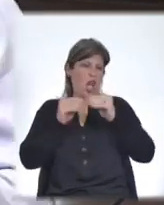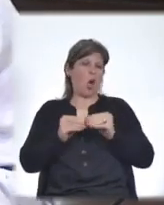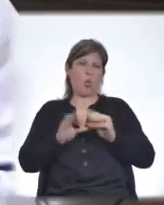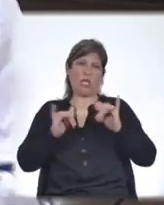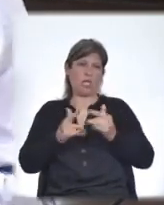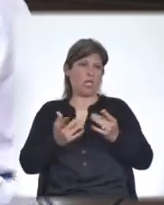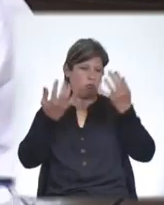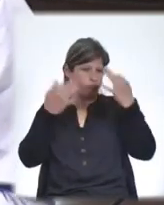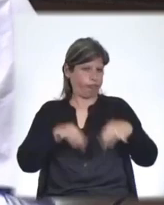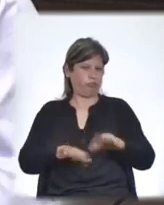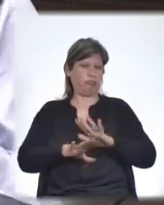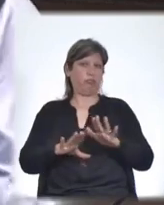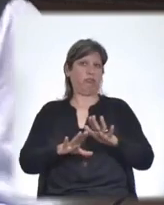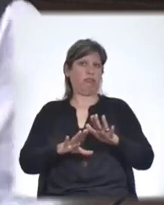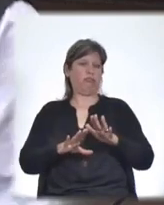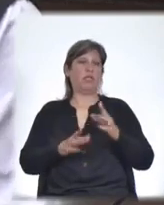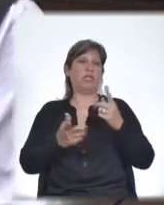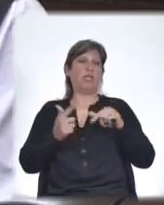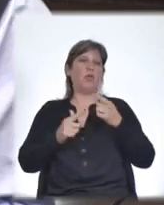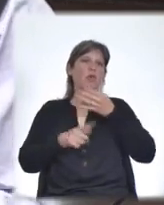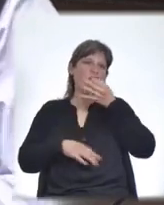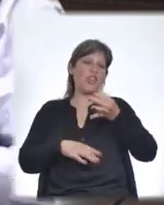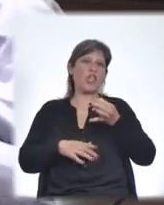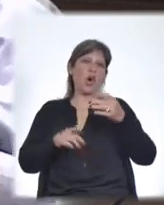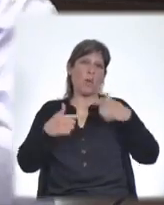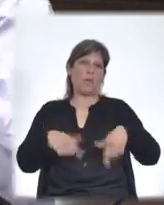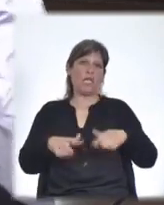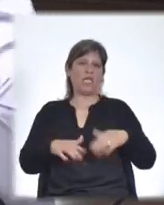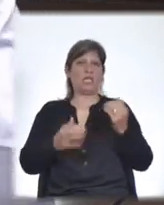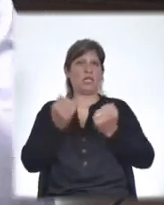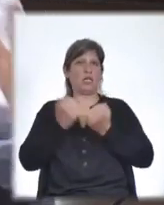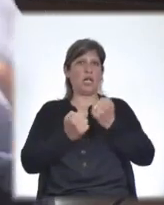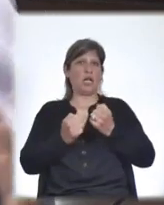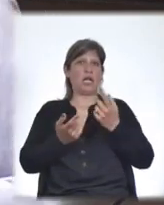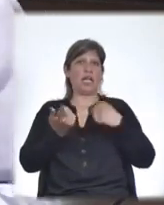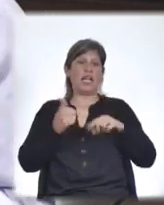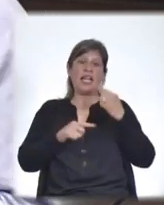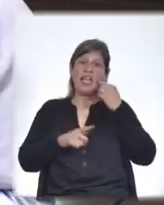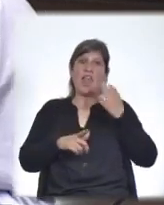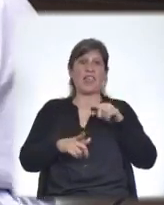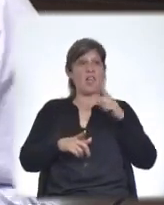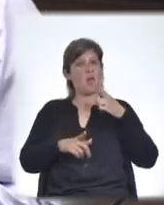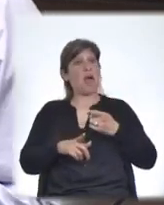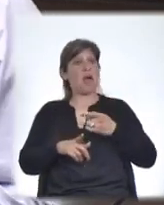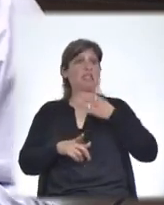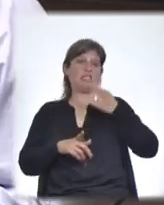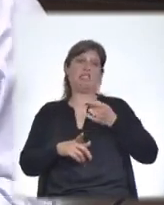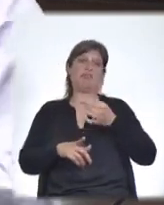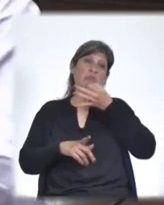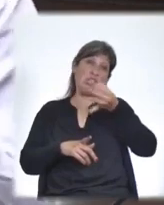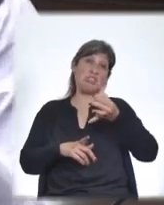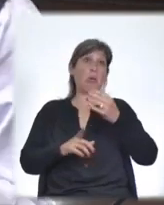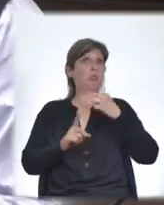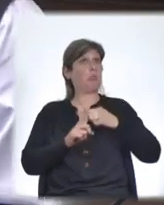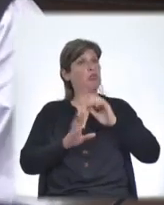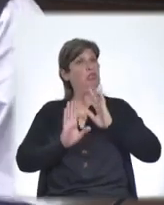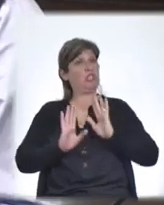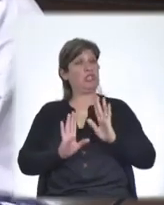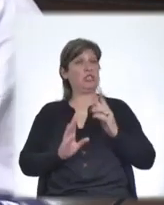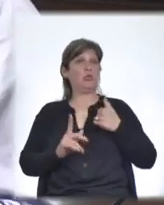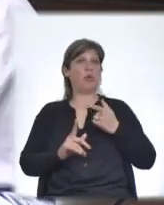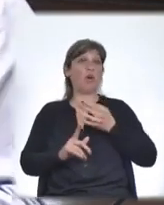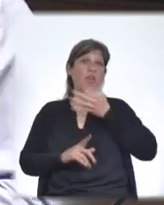lo dicen la ministra de Economía, y además tiene un optimismo desmesurado, que lo han dicho todos los organismos, todos los